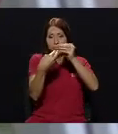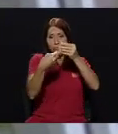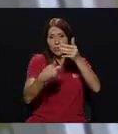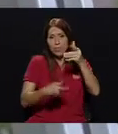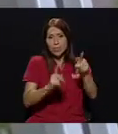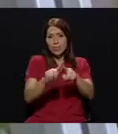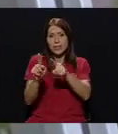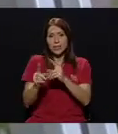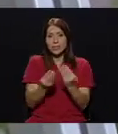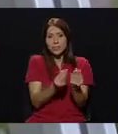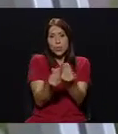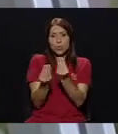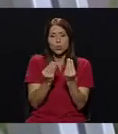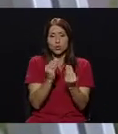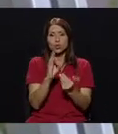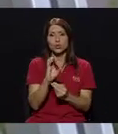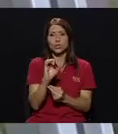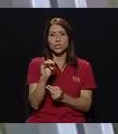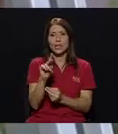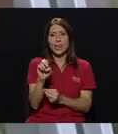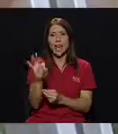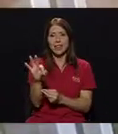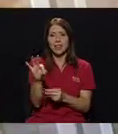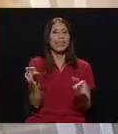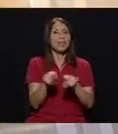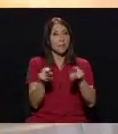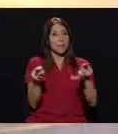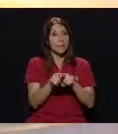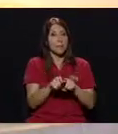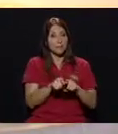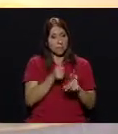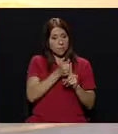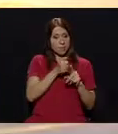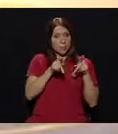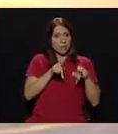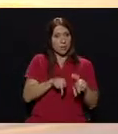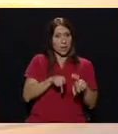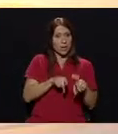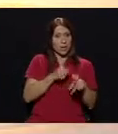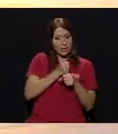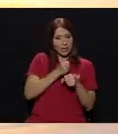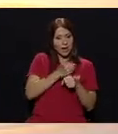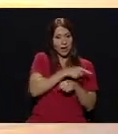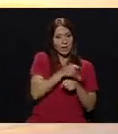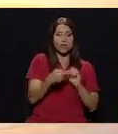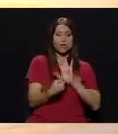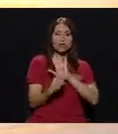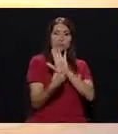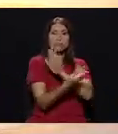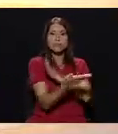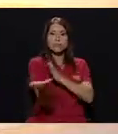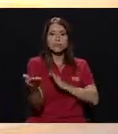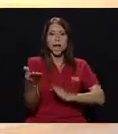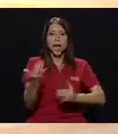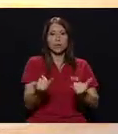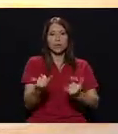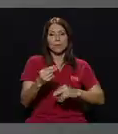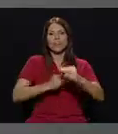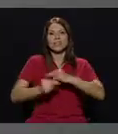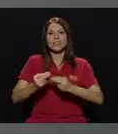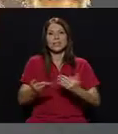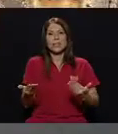todos los productos que tenemos en el SINAT y adicionalmente le damos un espacio al productor para que ofrezca los productos que ellos comercializan